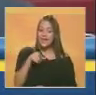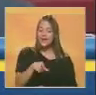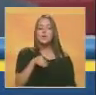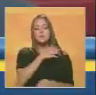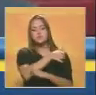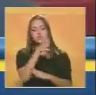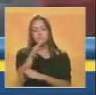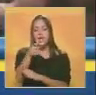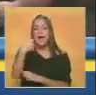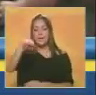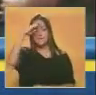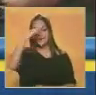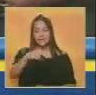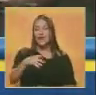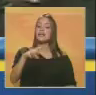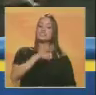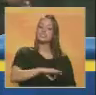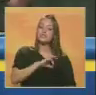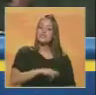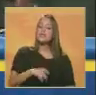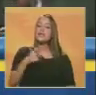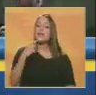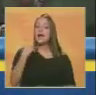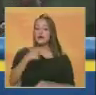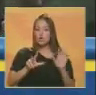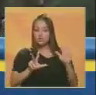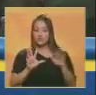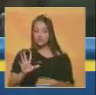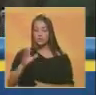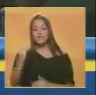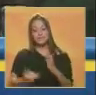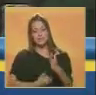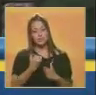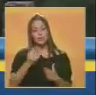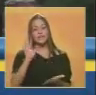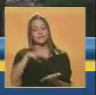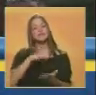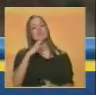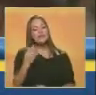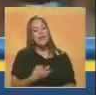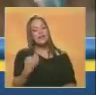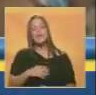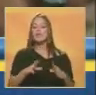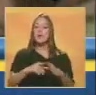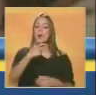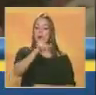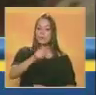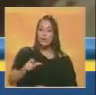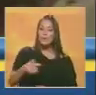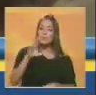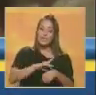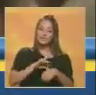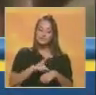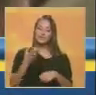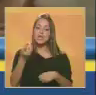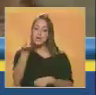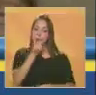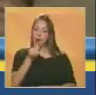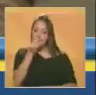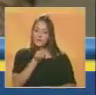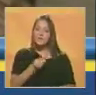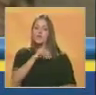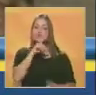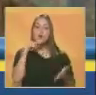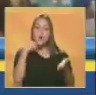despliegue cívico-militar contó con la presencia de 85 instituciones del estado para garantizar a la población medicamentos, alimentos,